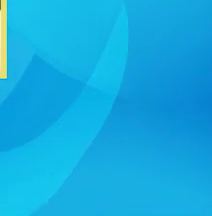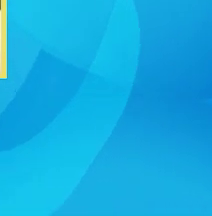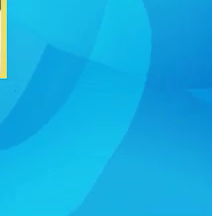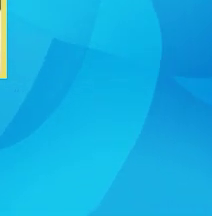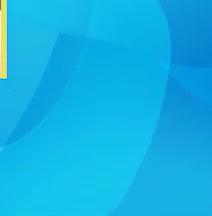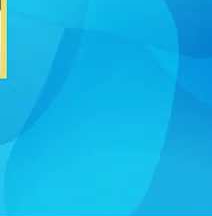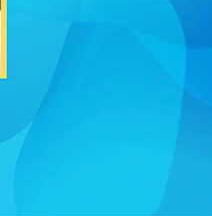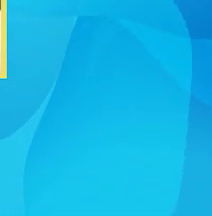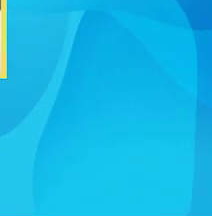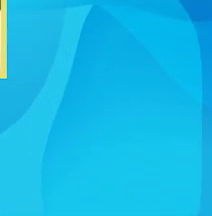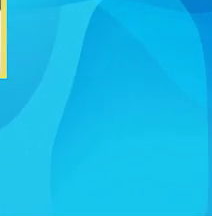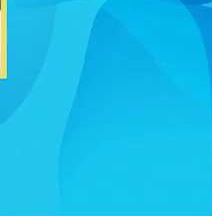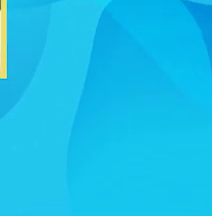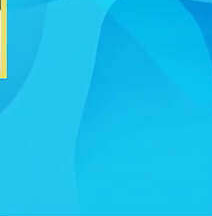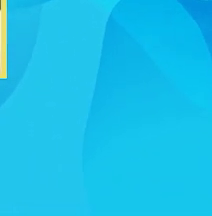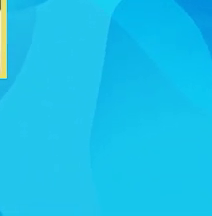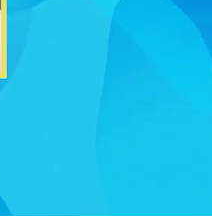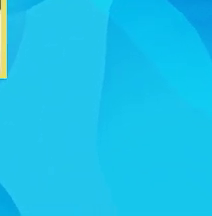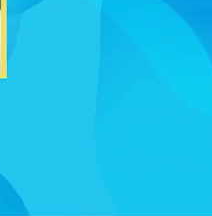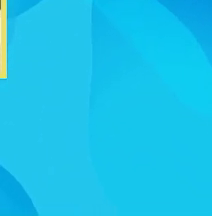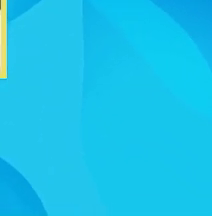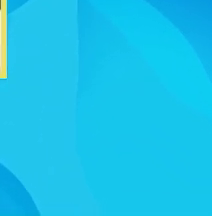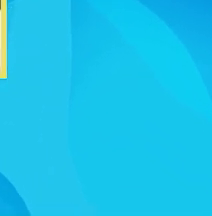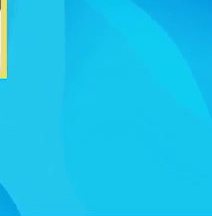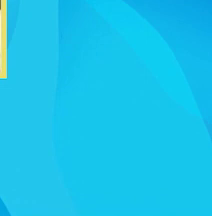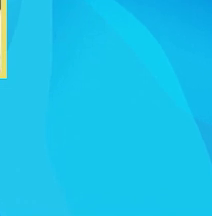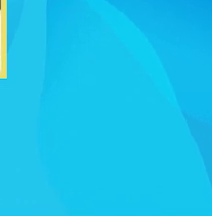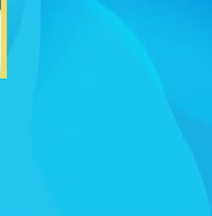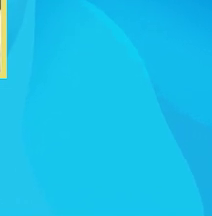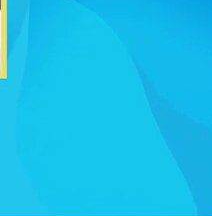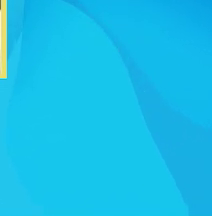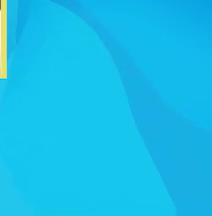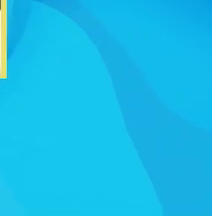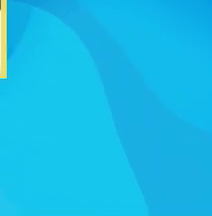Ahora vamos a alargar la duración de las notas.